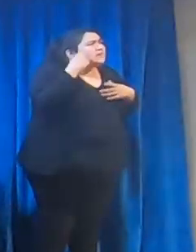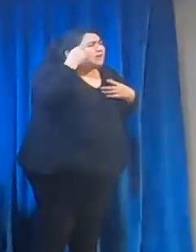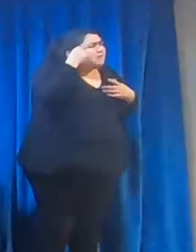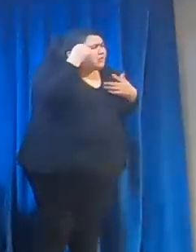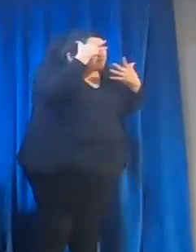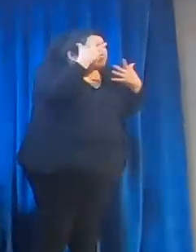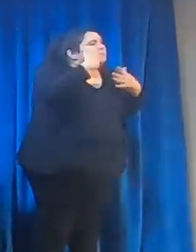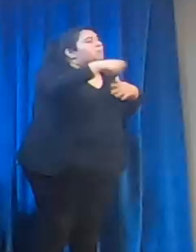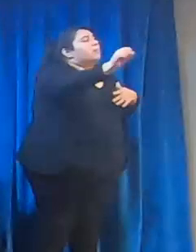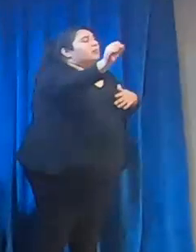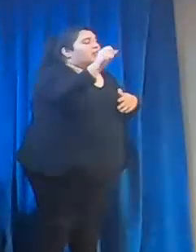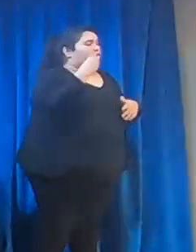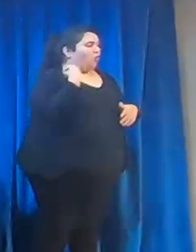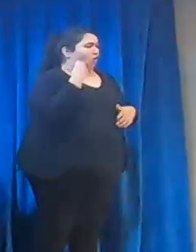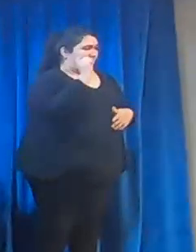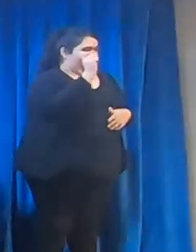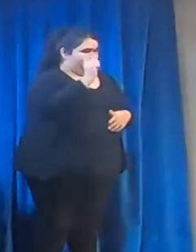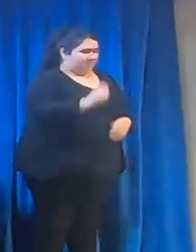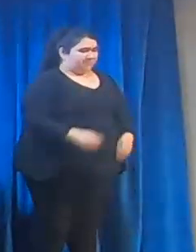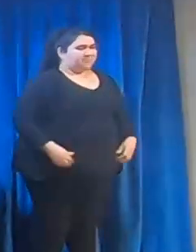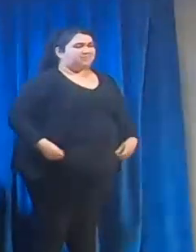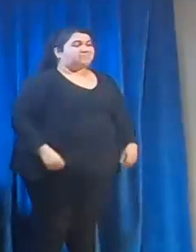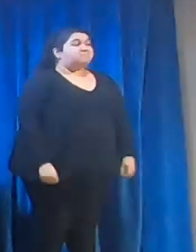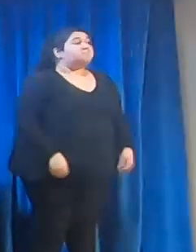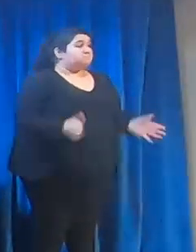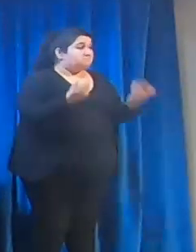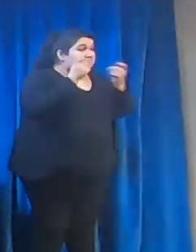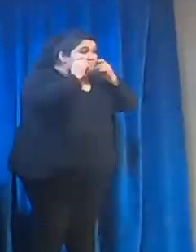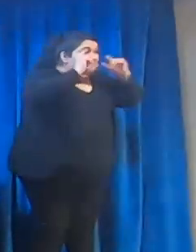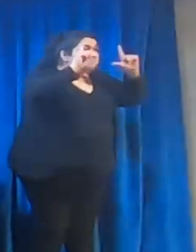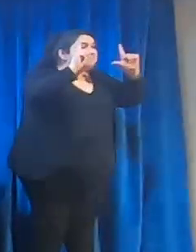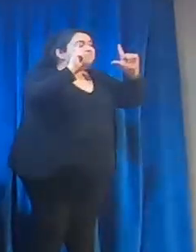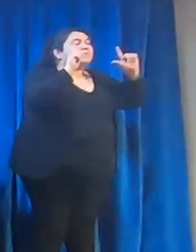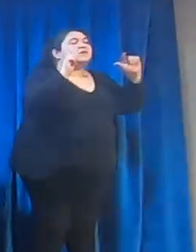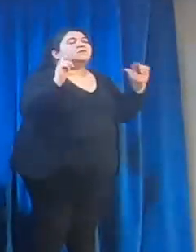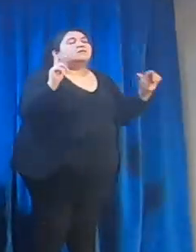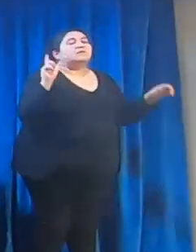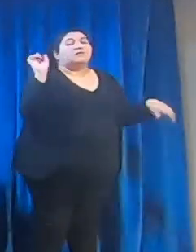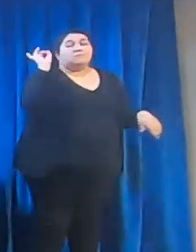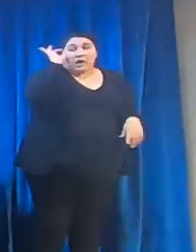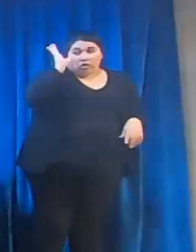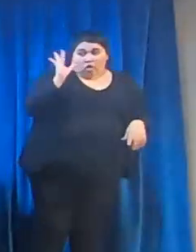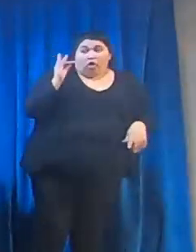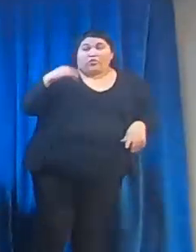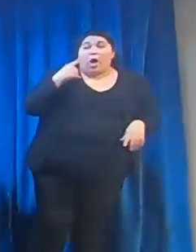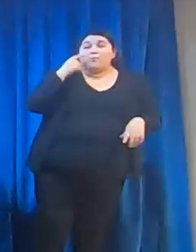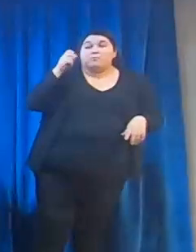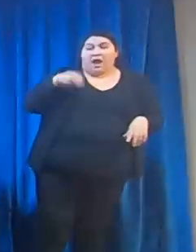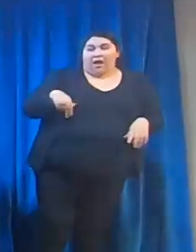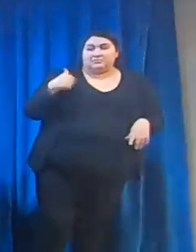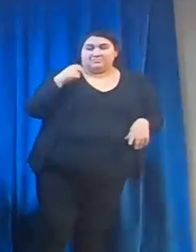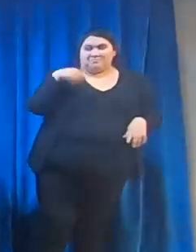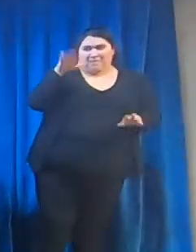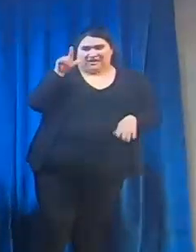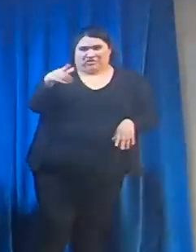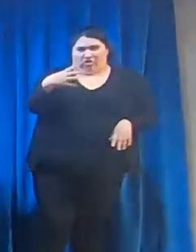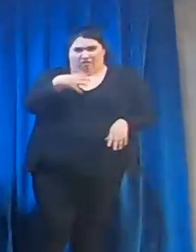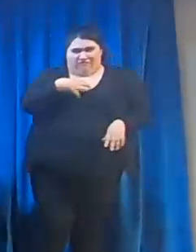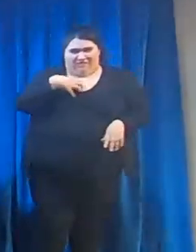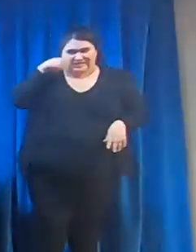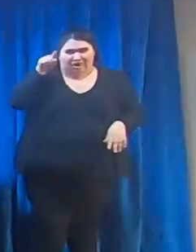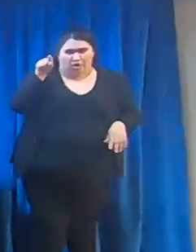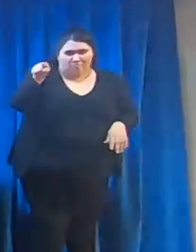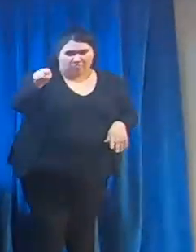de ahora, de antes. Ya pueden abrir los ojos. Y perdón, Daniel, que tengo un poquito más de confianza con vos, lo voy a hacer con